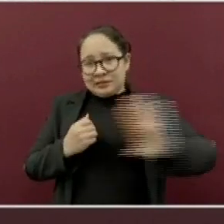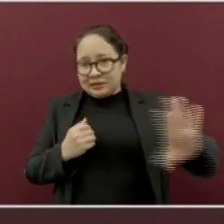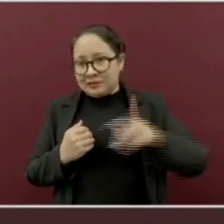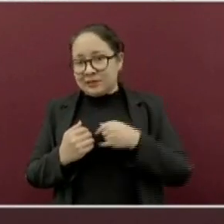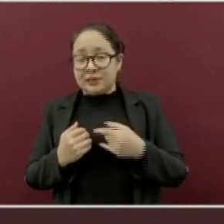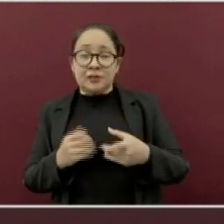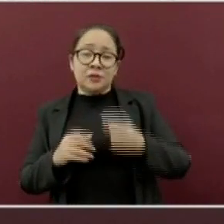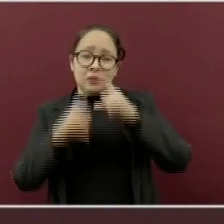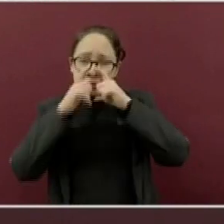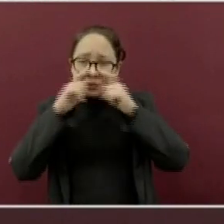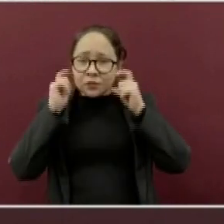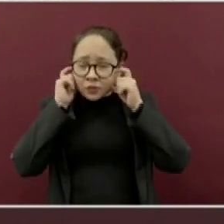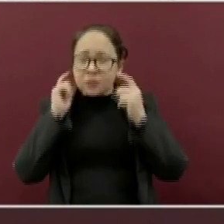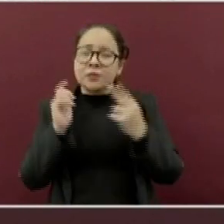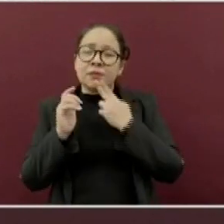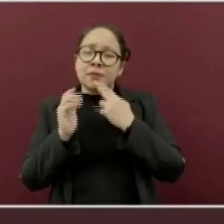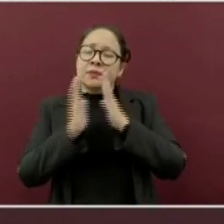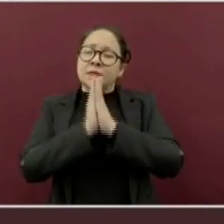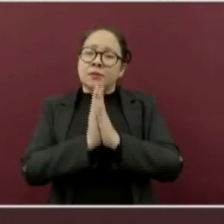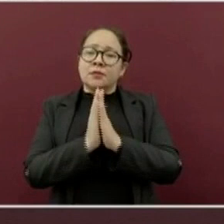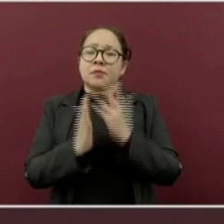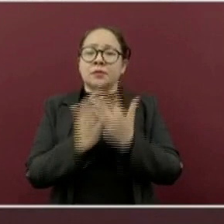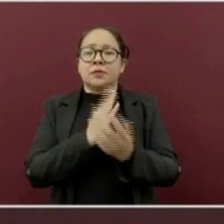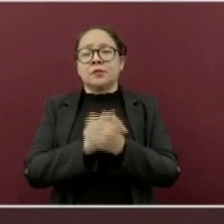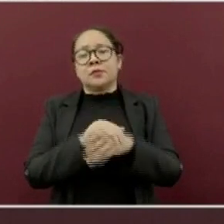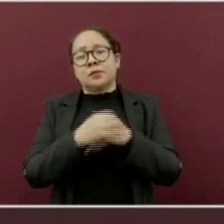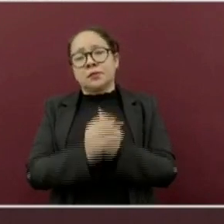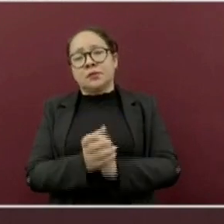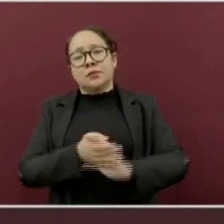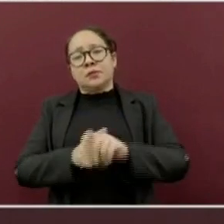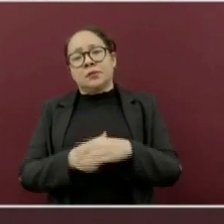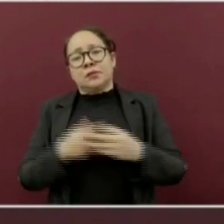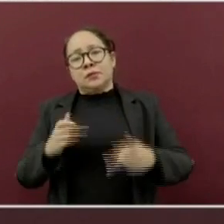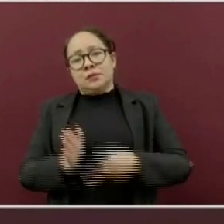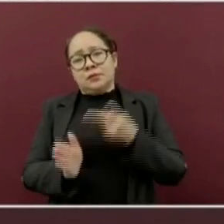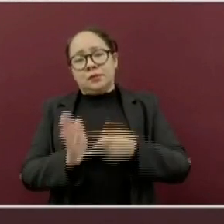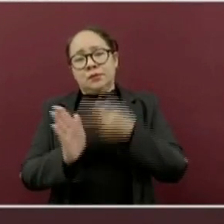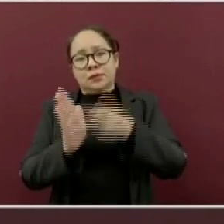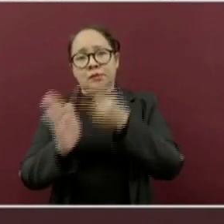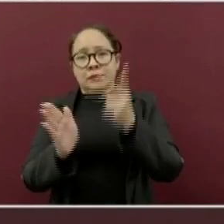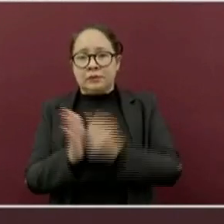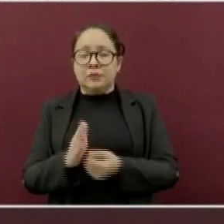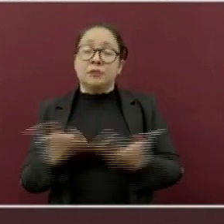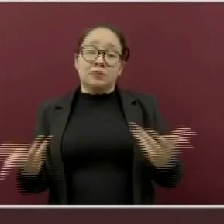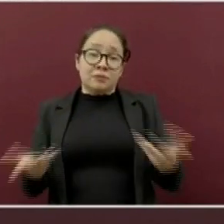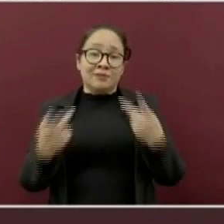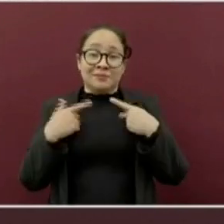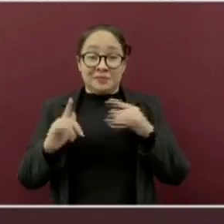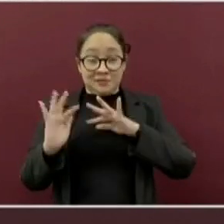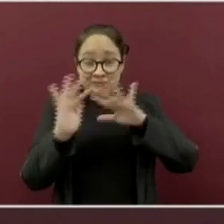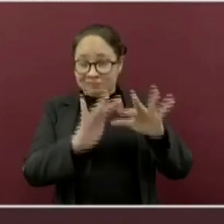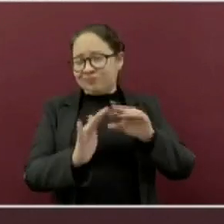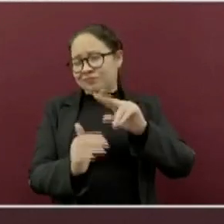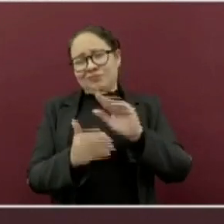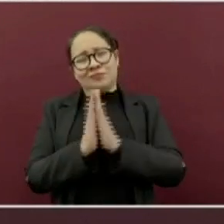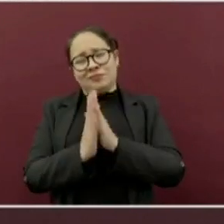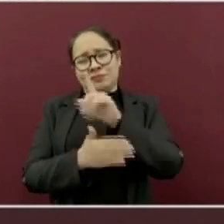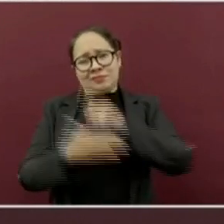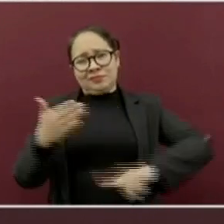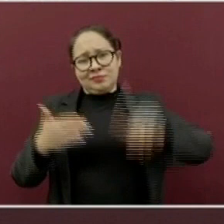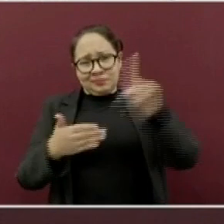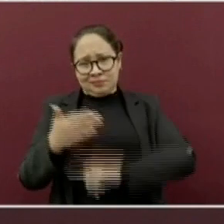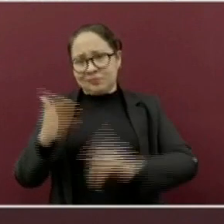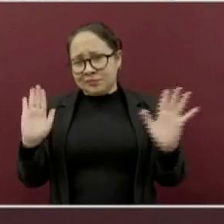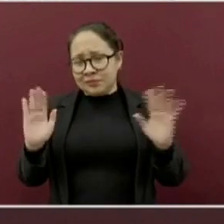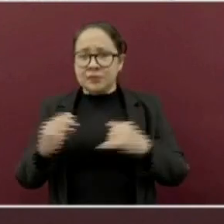mascarilla, mantengan el lavado de manos constantemente y eviten las multitudes. La mayor parte de la población puede